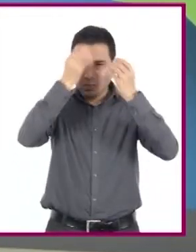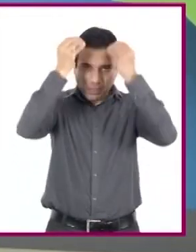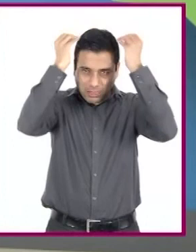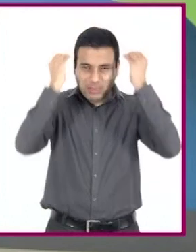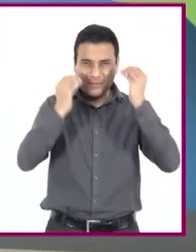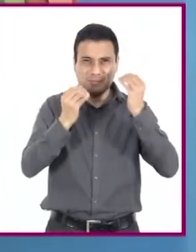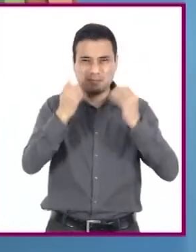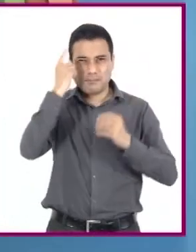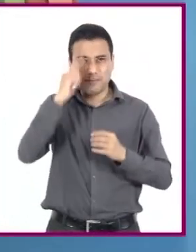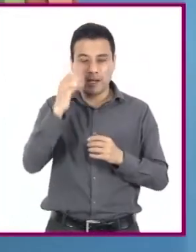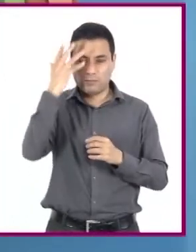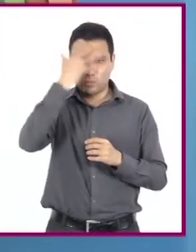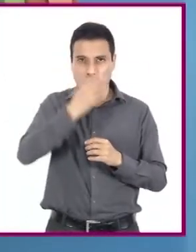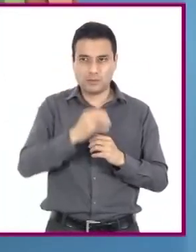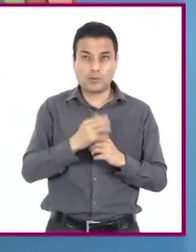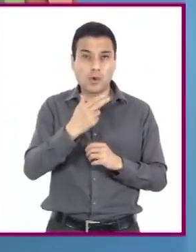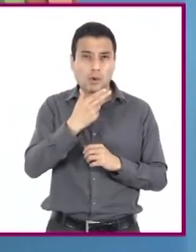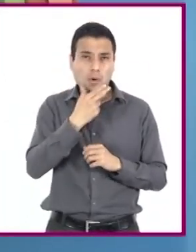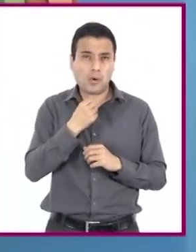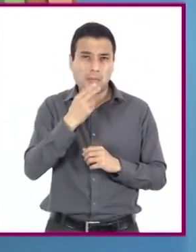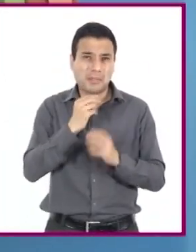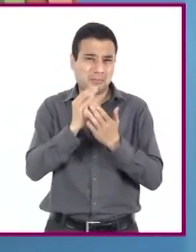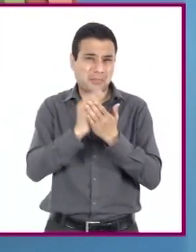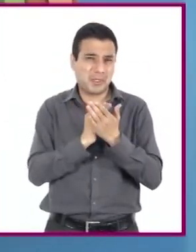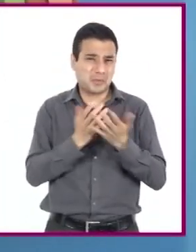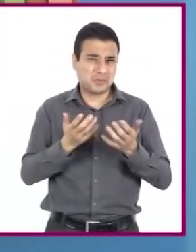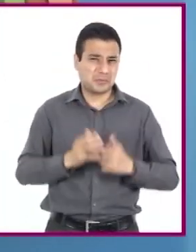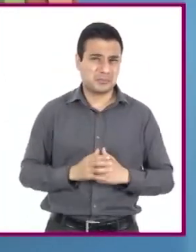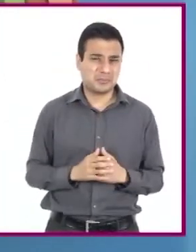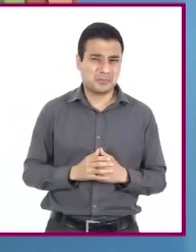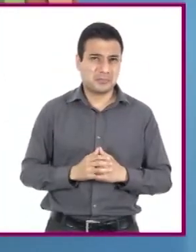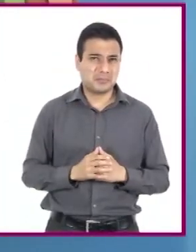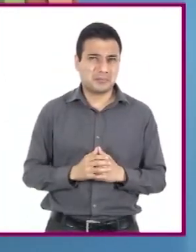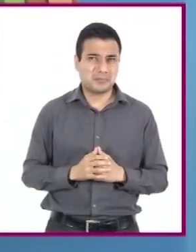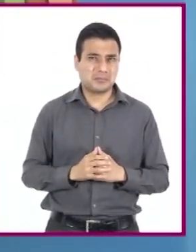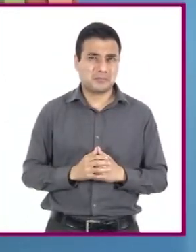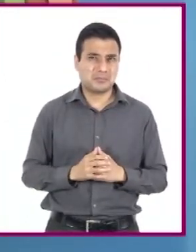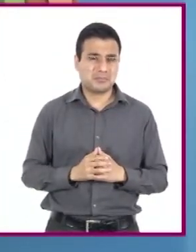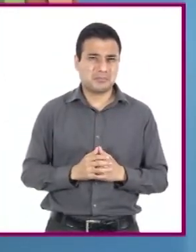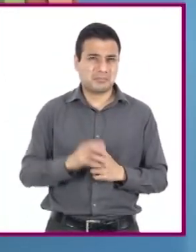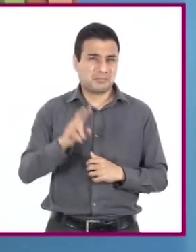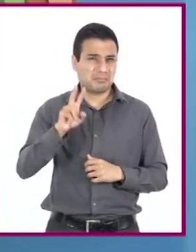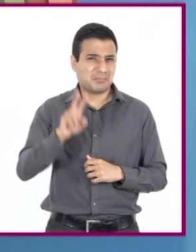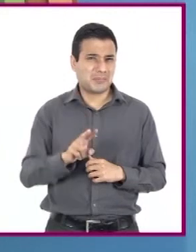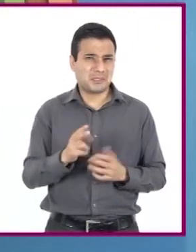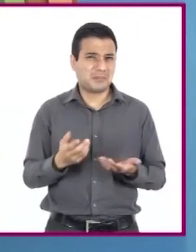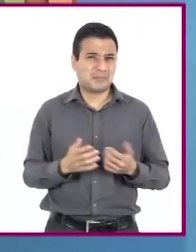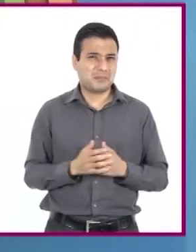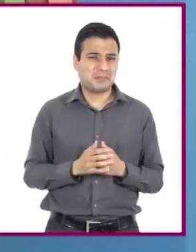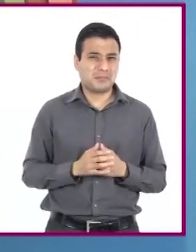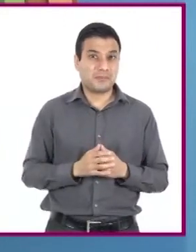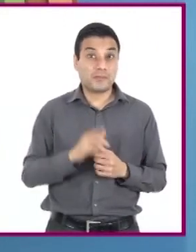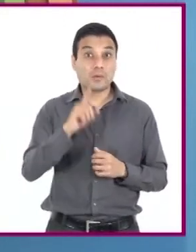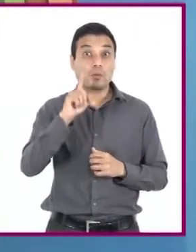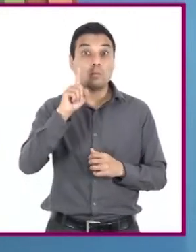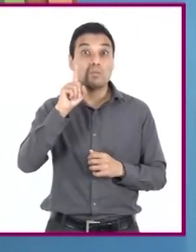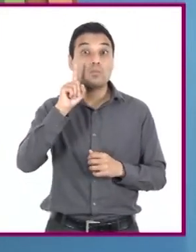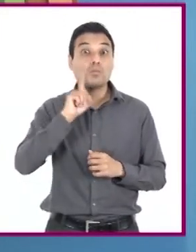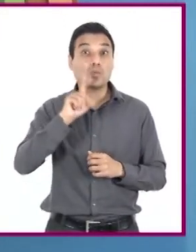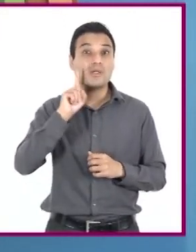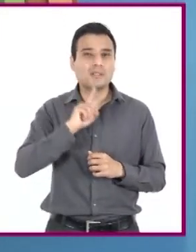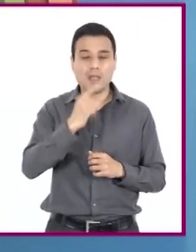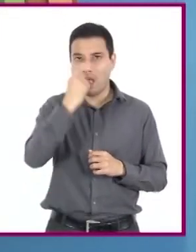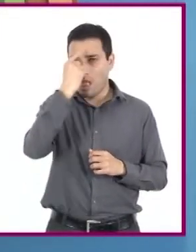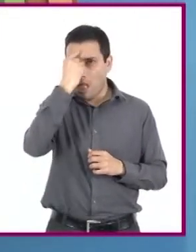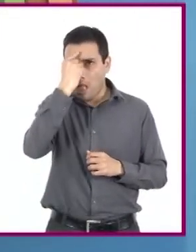masculinos. Los ideales estéticos irreales pueden asimismo provocar graves